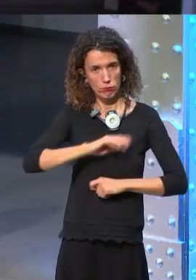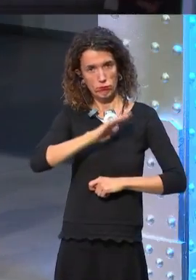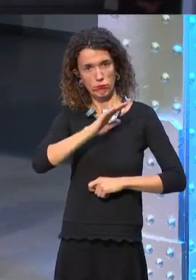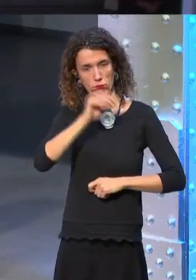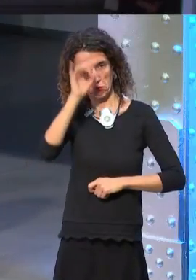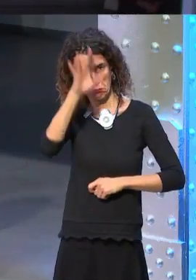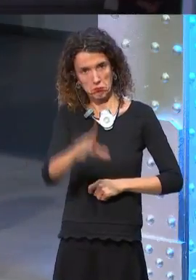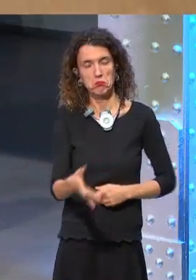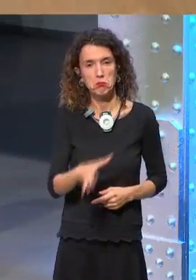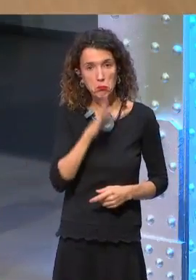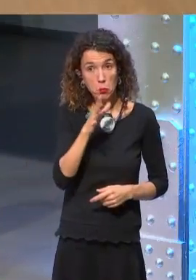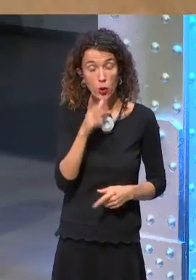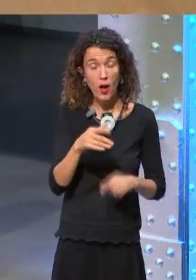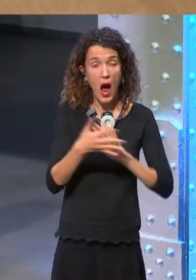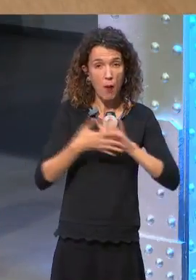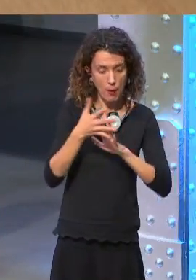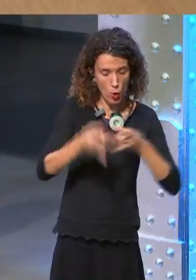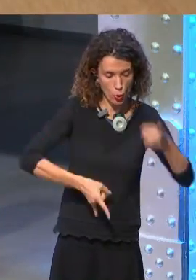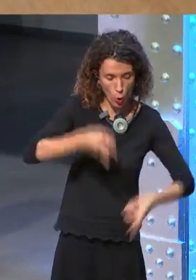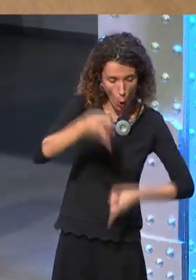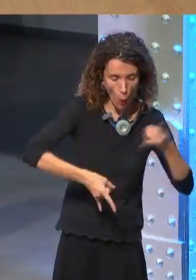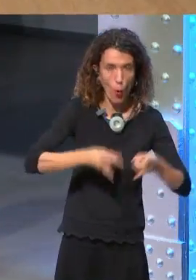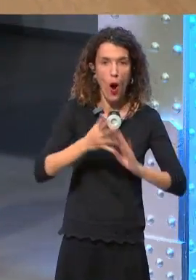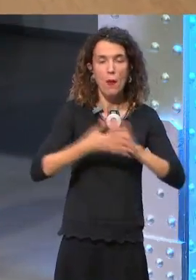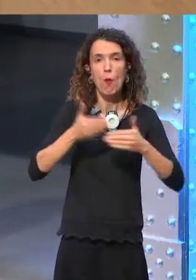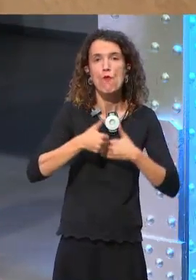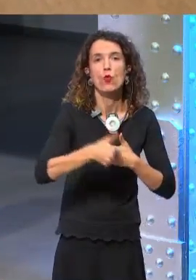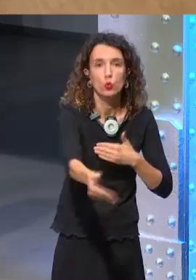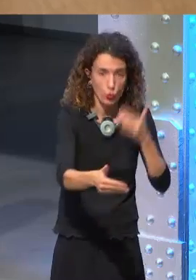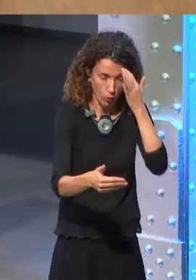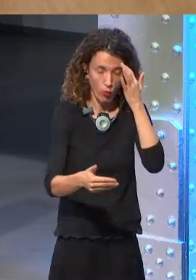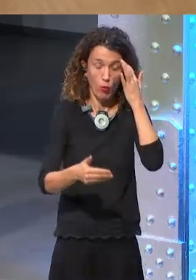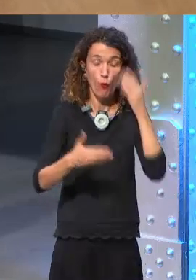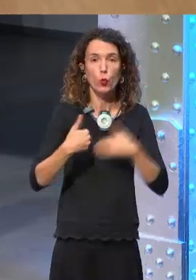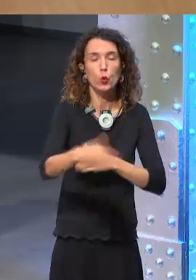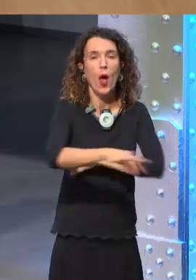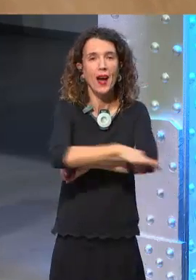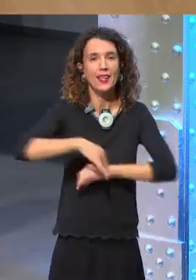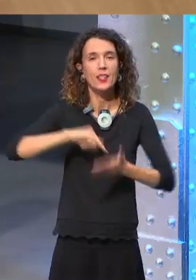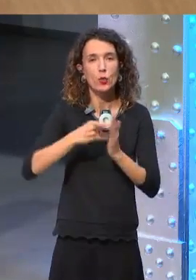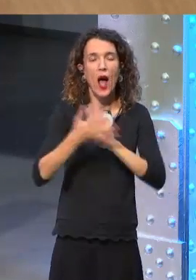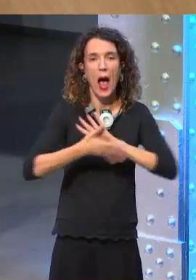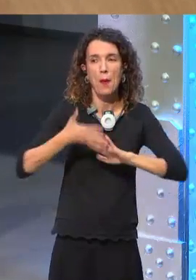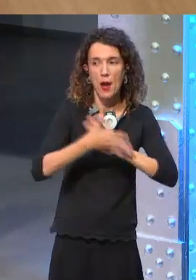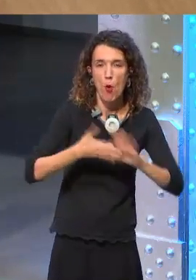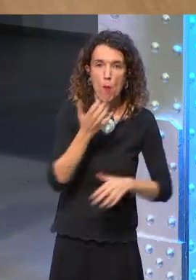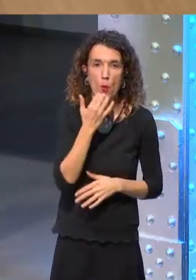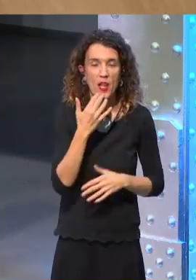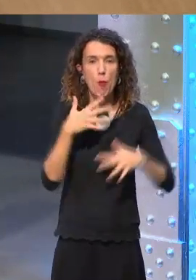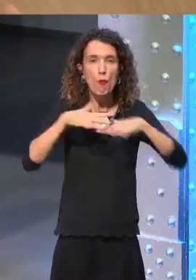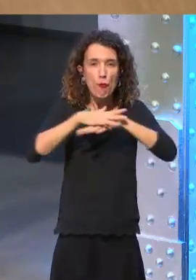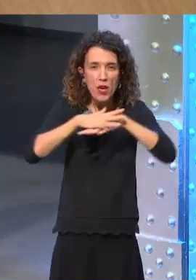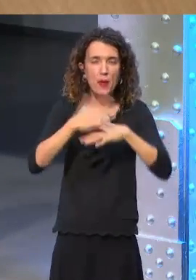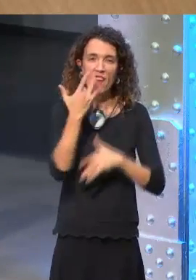porque cuando hablamos de robots hablamos del futuro y en el futuro de arquitectura solemos hablar de fibra